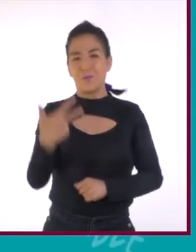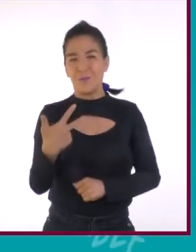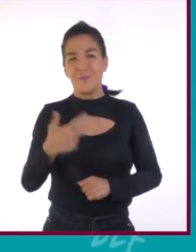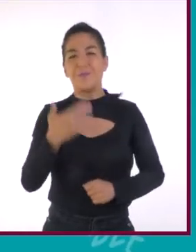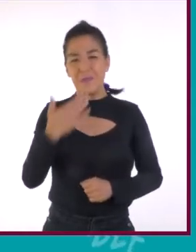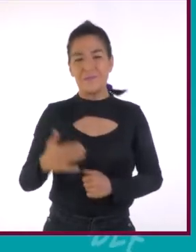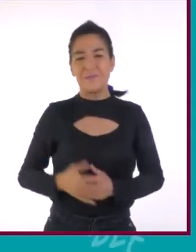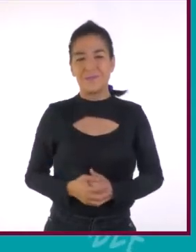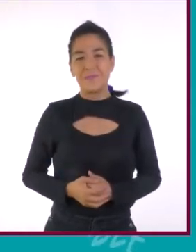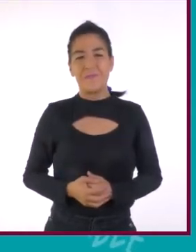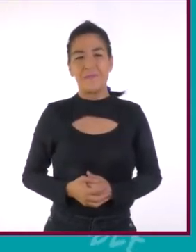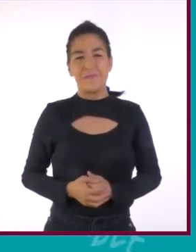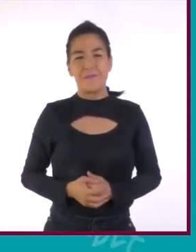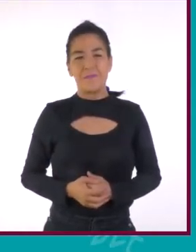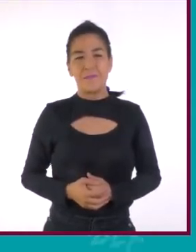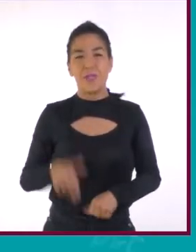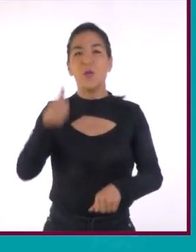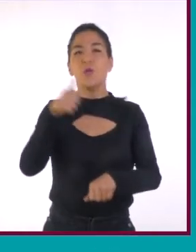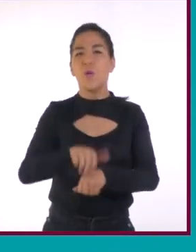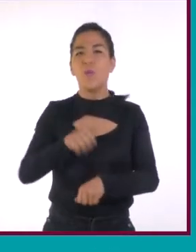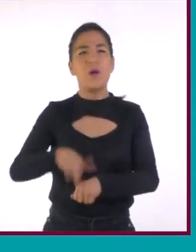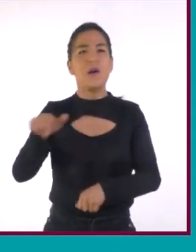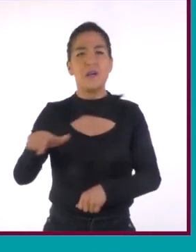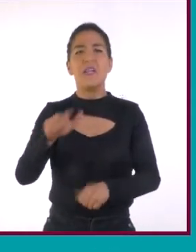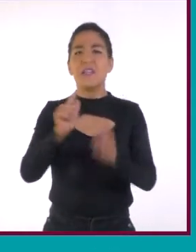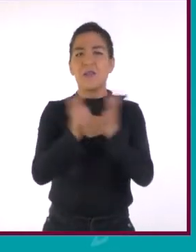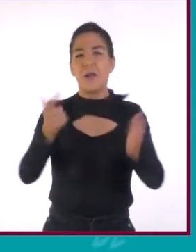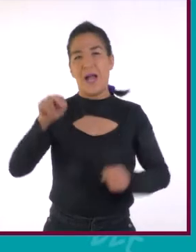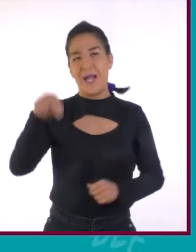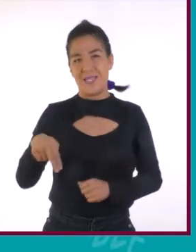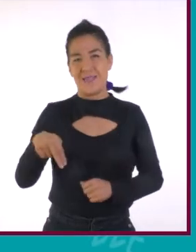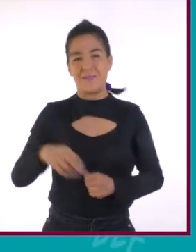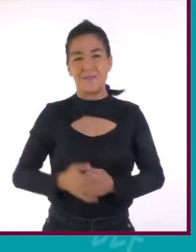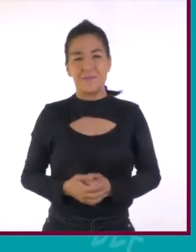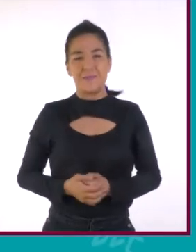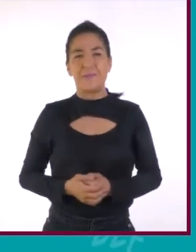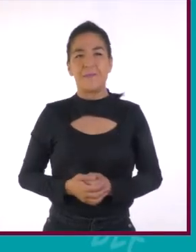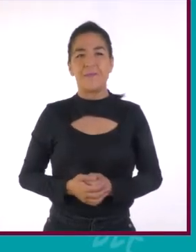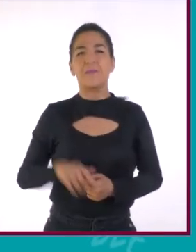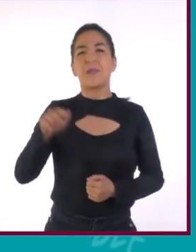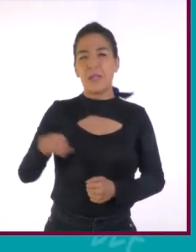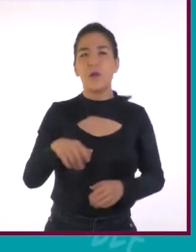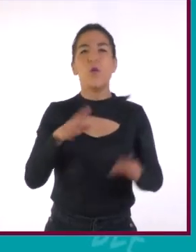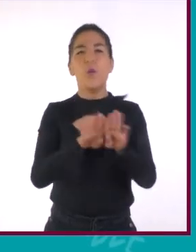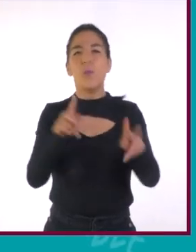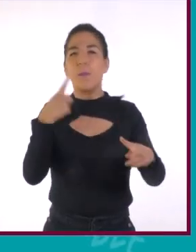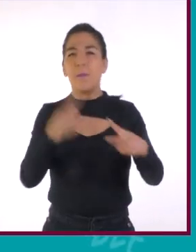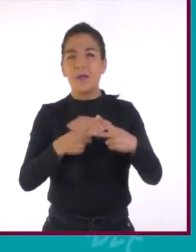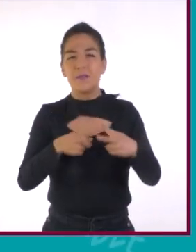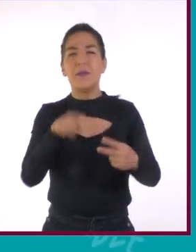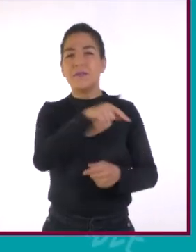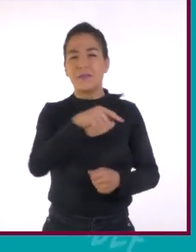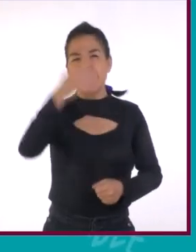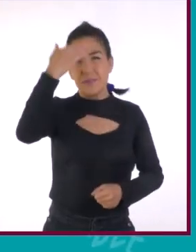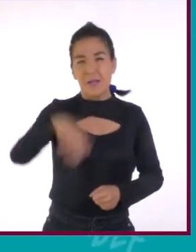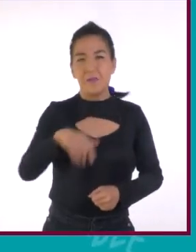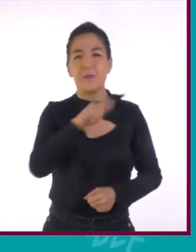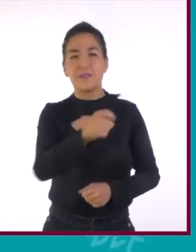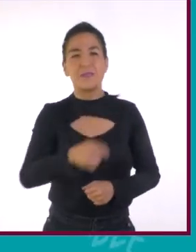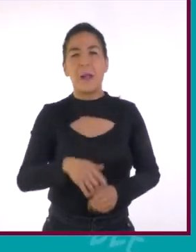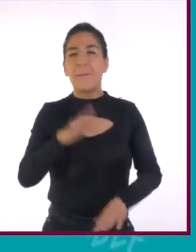tú. 4, 8. 8. Al número de libros lo llamaremos N. Es así que nuestra primera notación